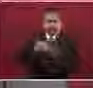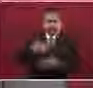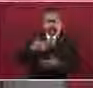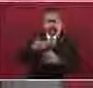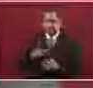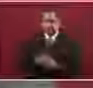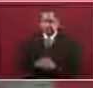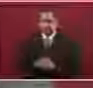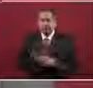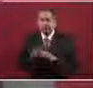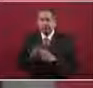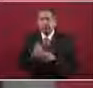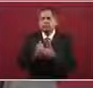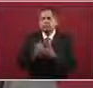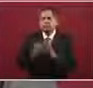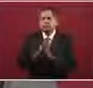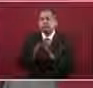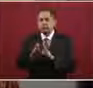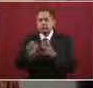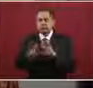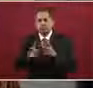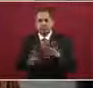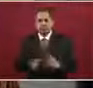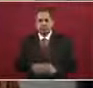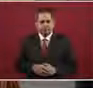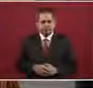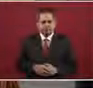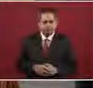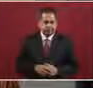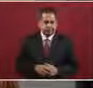¿Cómo me ayudan? También